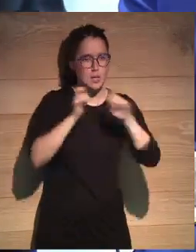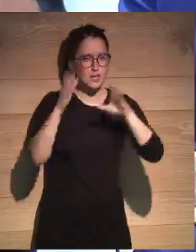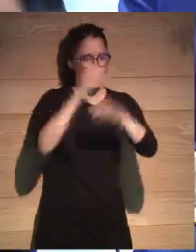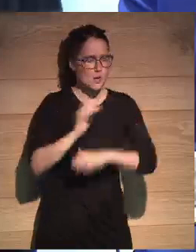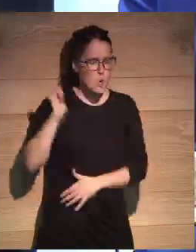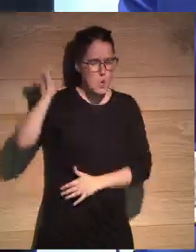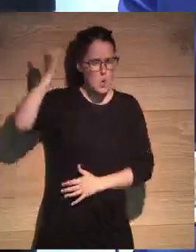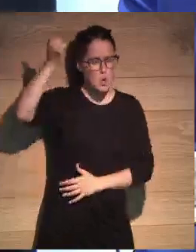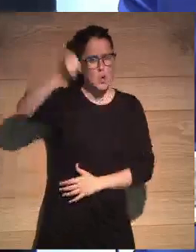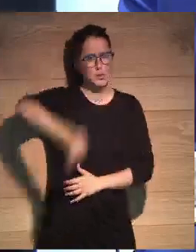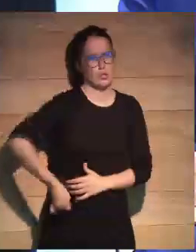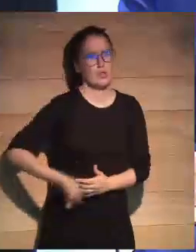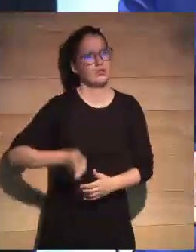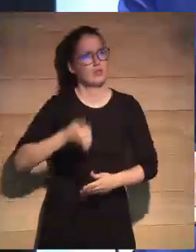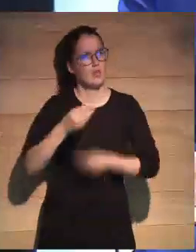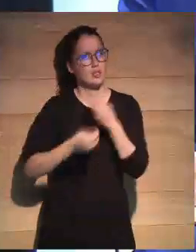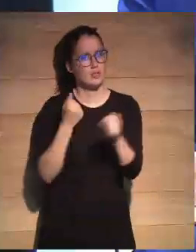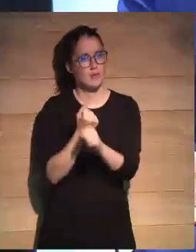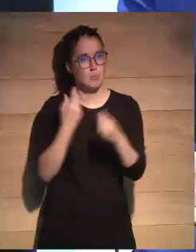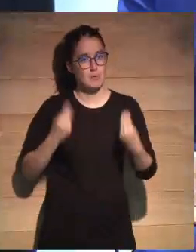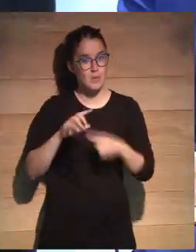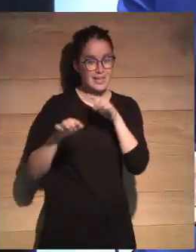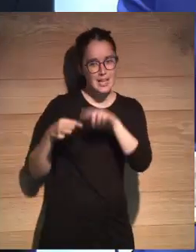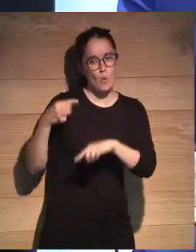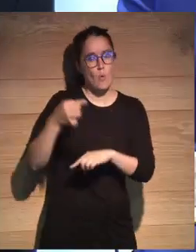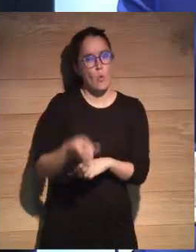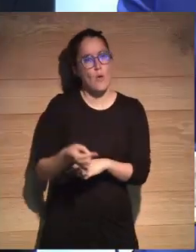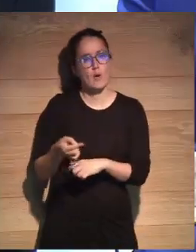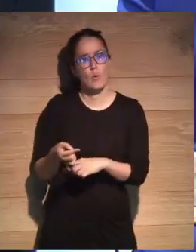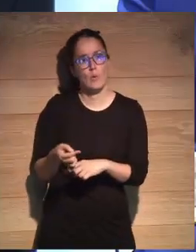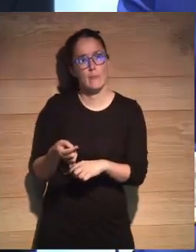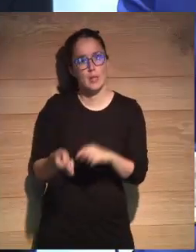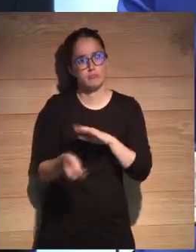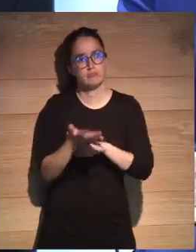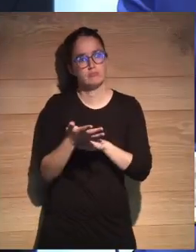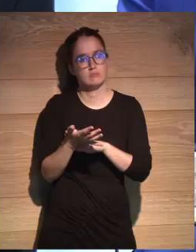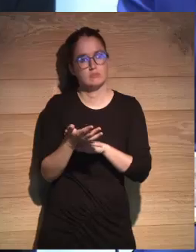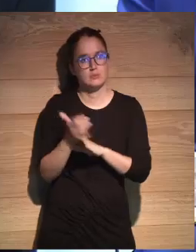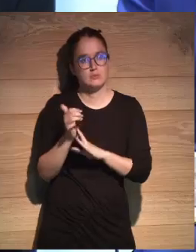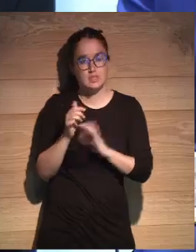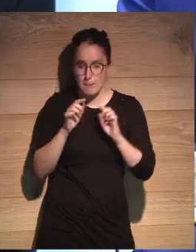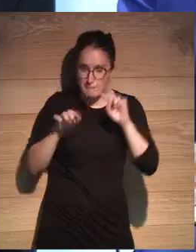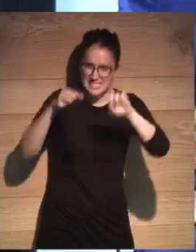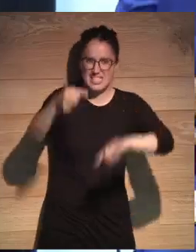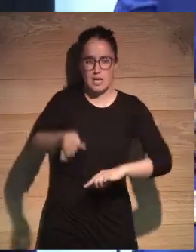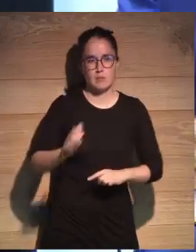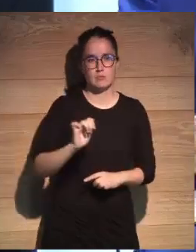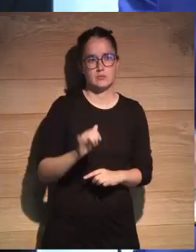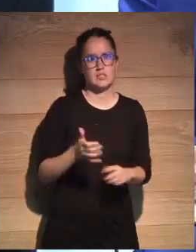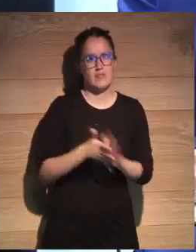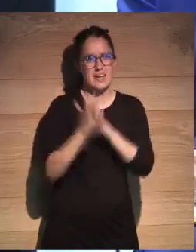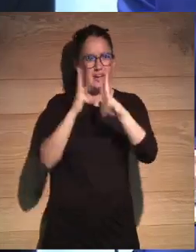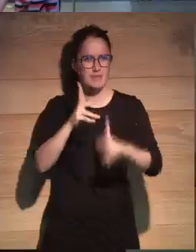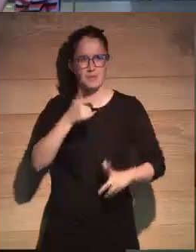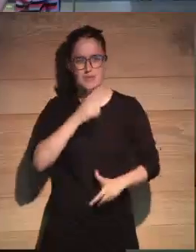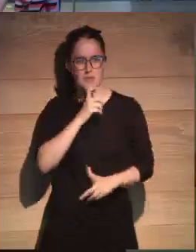llevamos muchísimos años haciendo esta labor y que luego da frutos con muchos años después. Es muy difícil de medir.